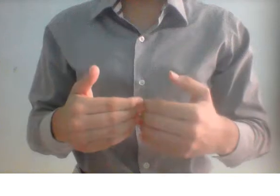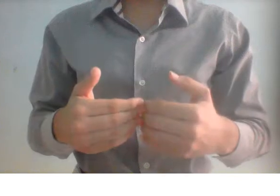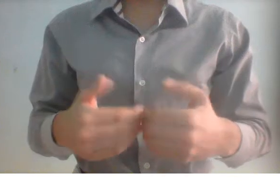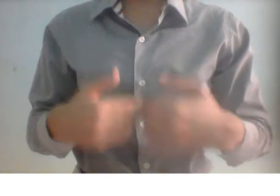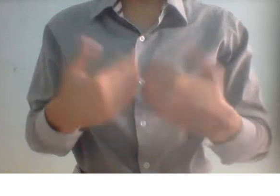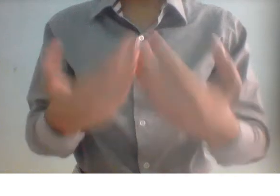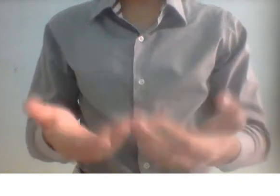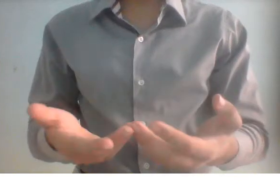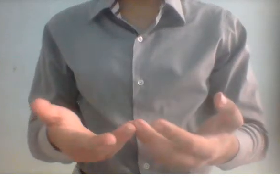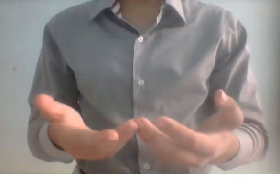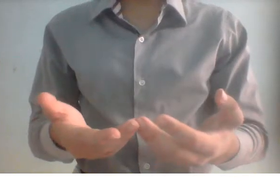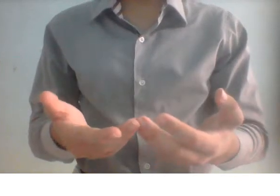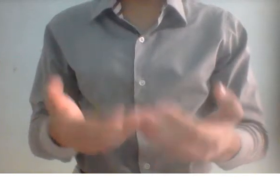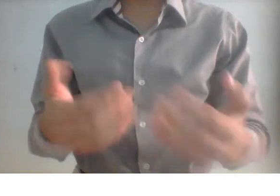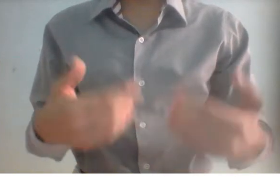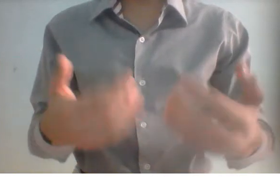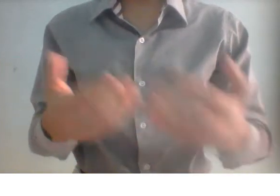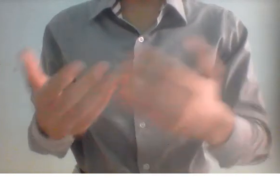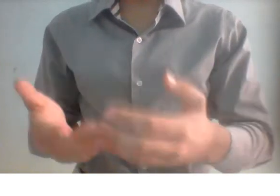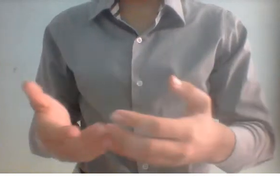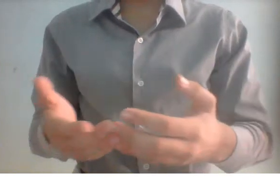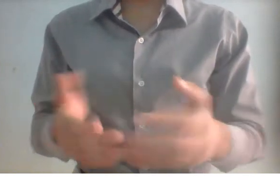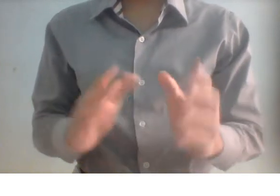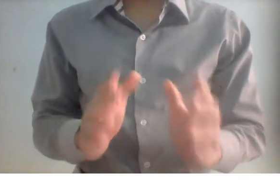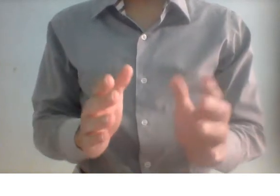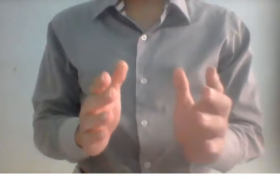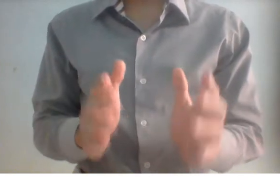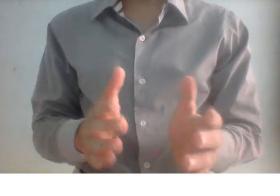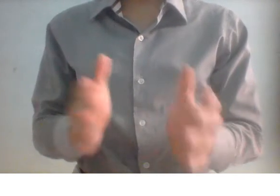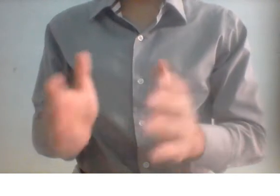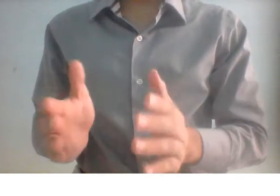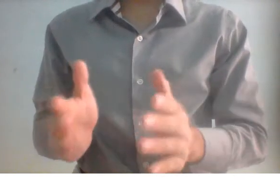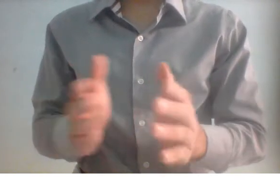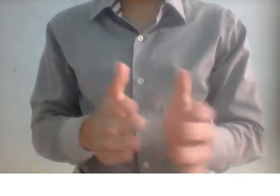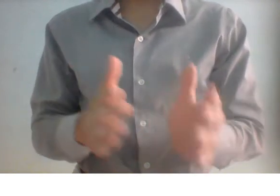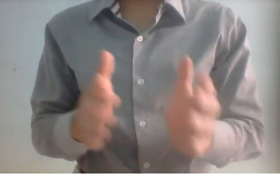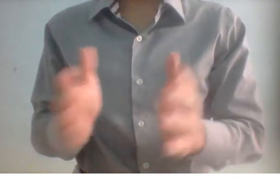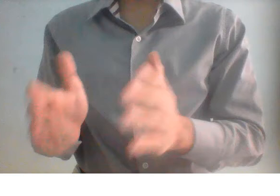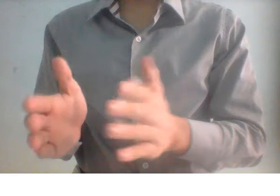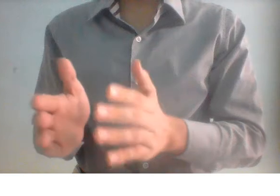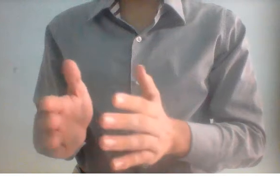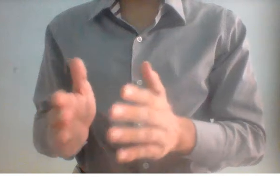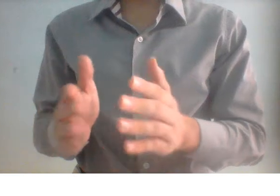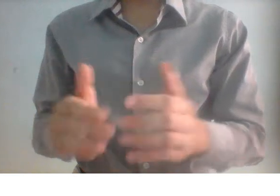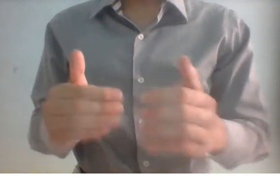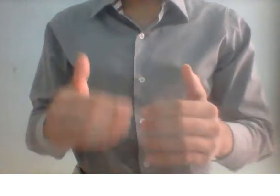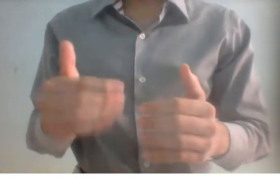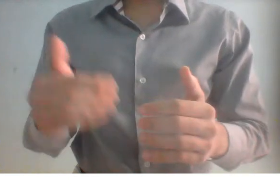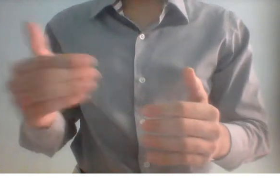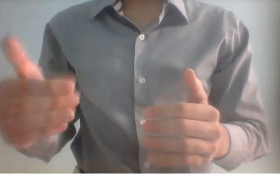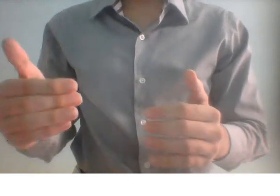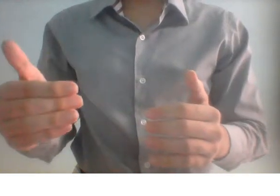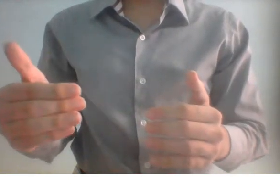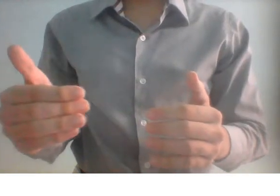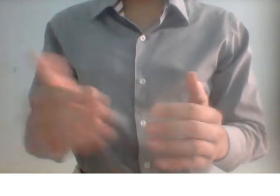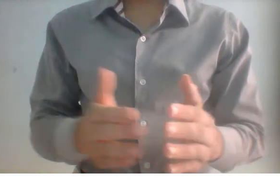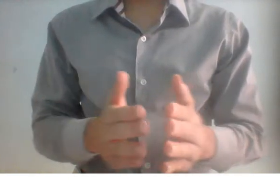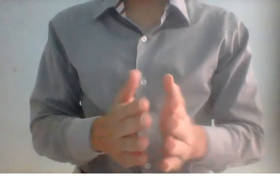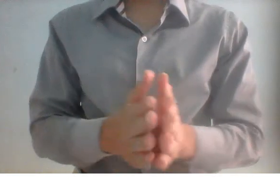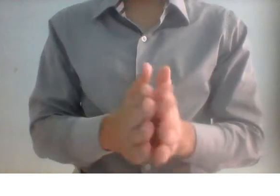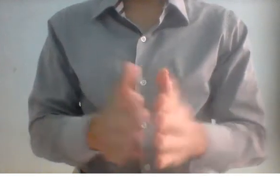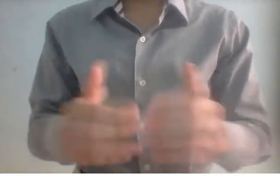cuesta a Pemex mandárselos a ellos, incluso de producirlo. Esto que genera a largo periodo de tiempo, que conforme va